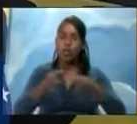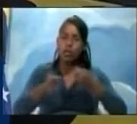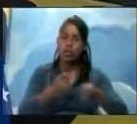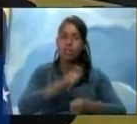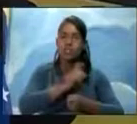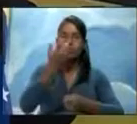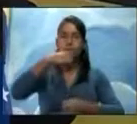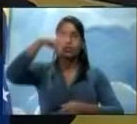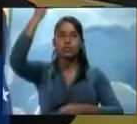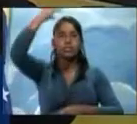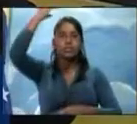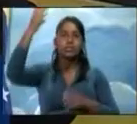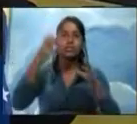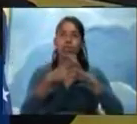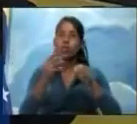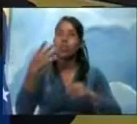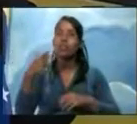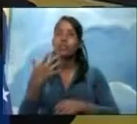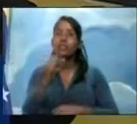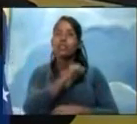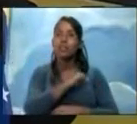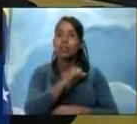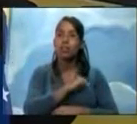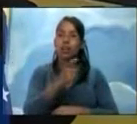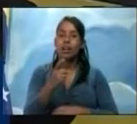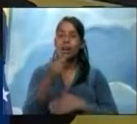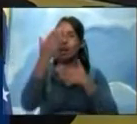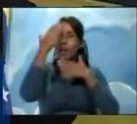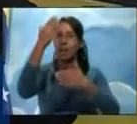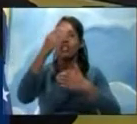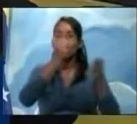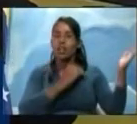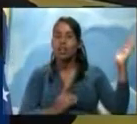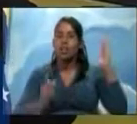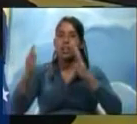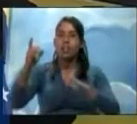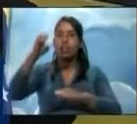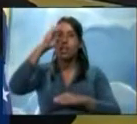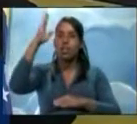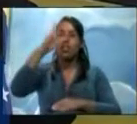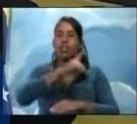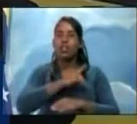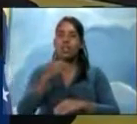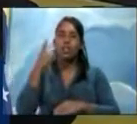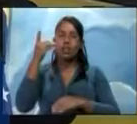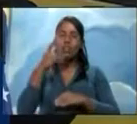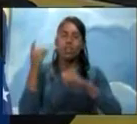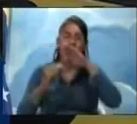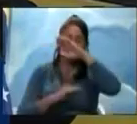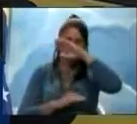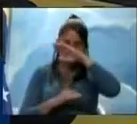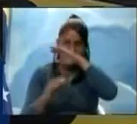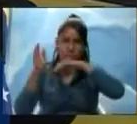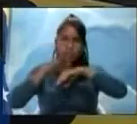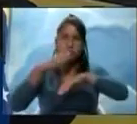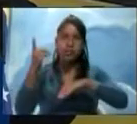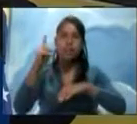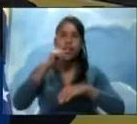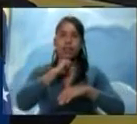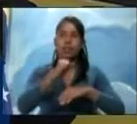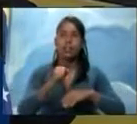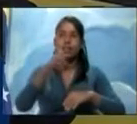mi reino todos teman y tiemblen ante la presencia del Dios de Daniel, porque Él es el